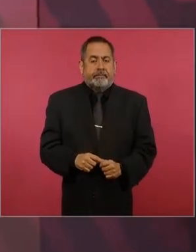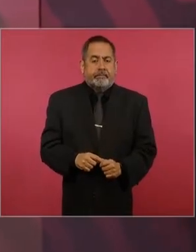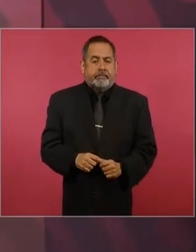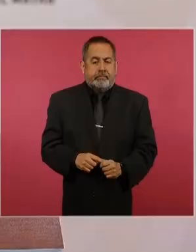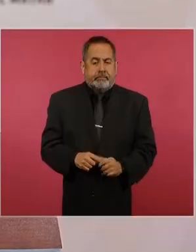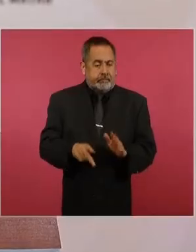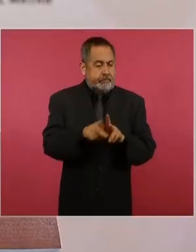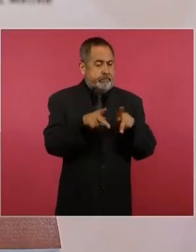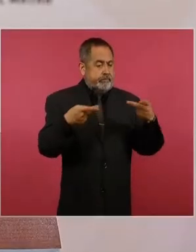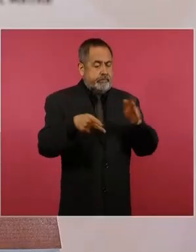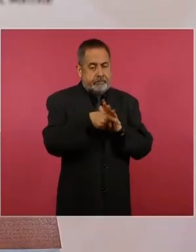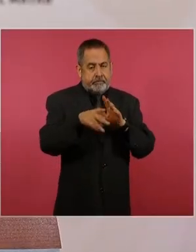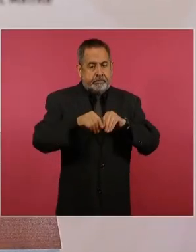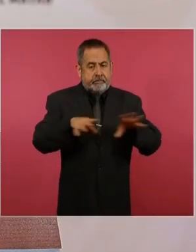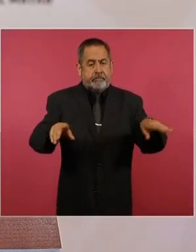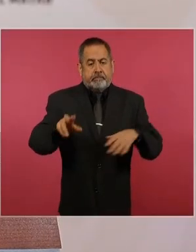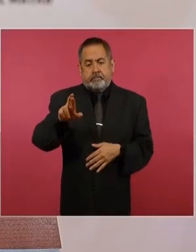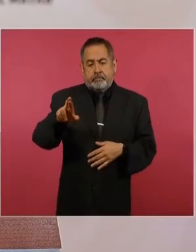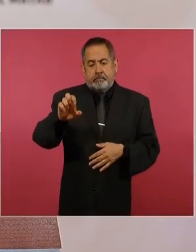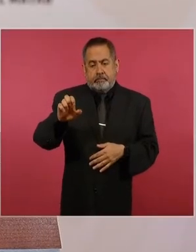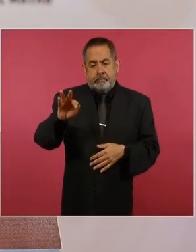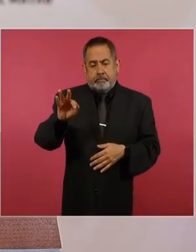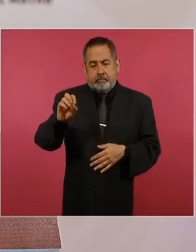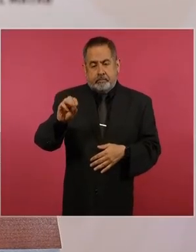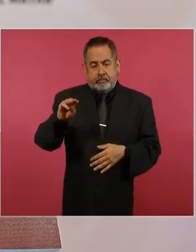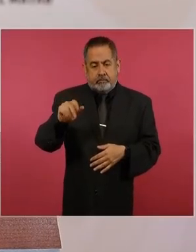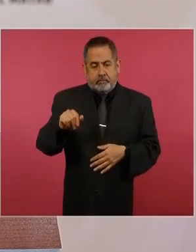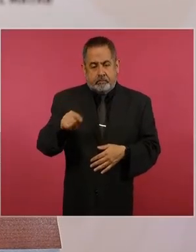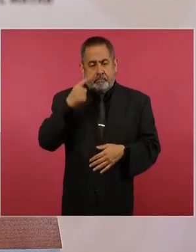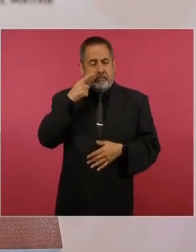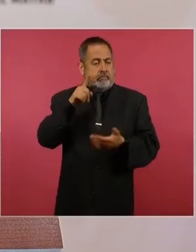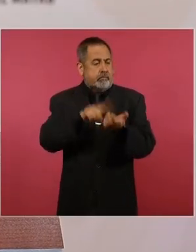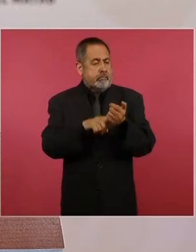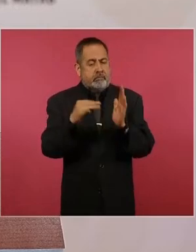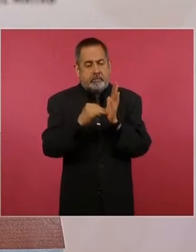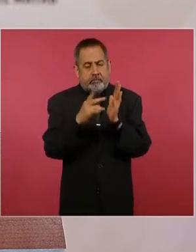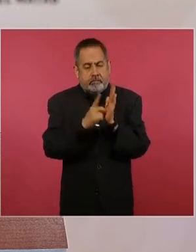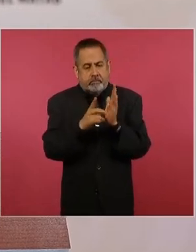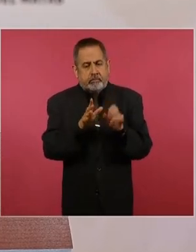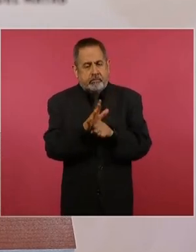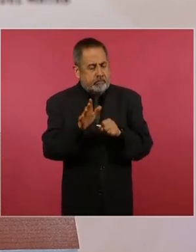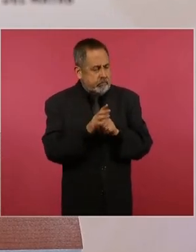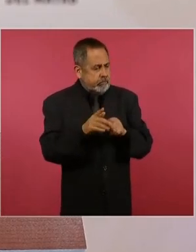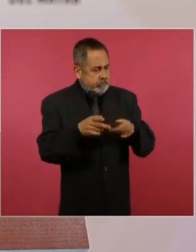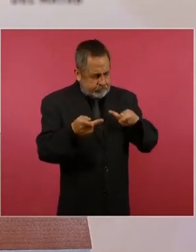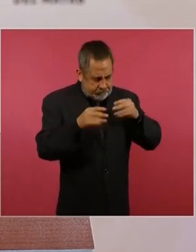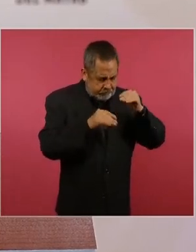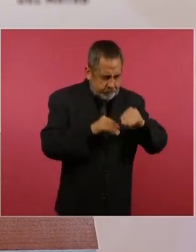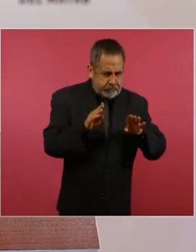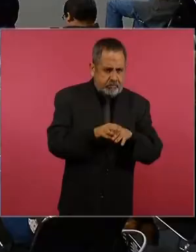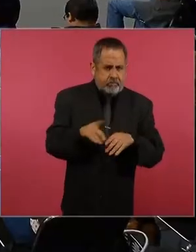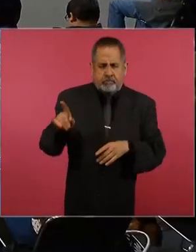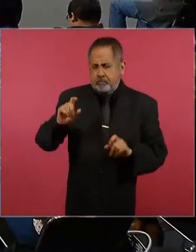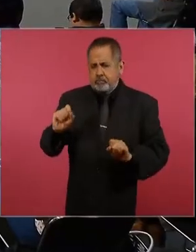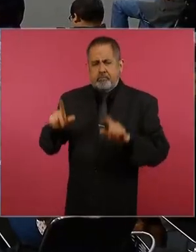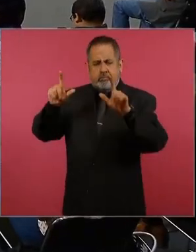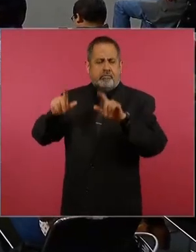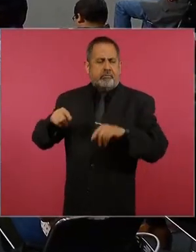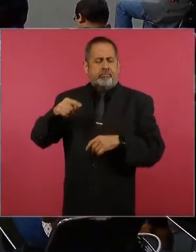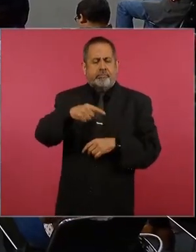del Reforma. Pero si ustedes ven la metodología, ¿por qué no pones la